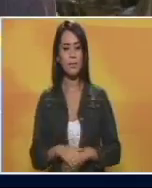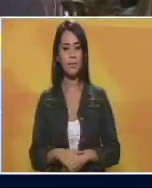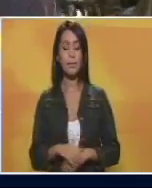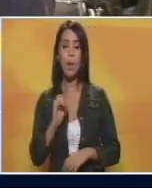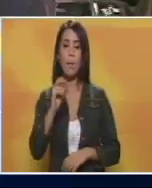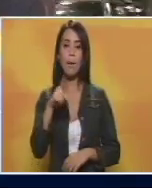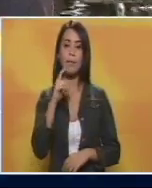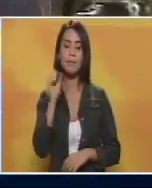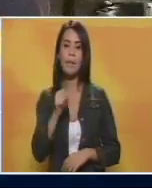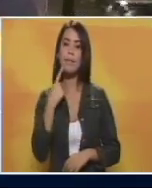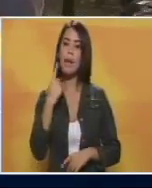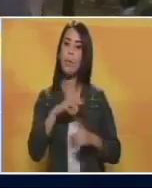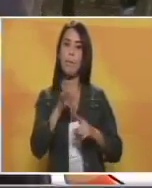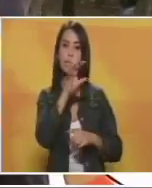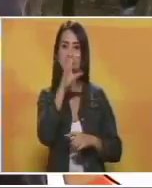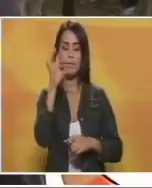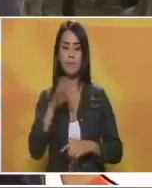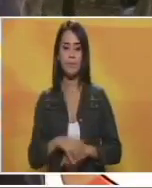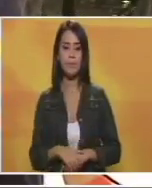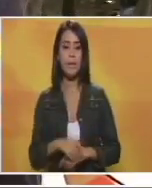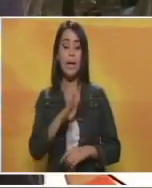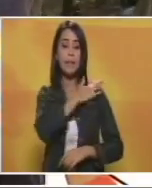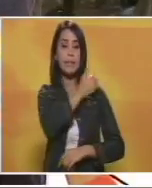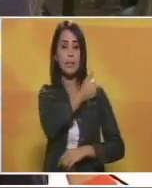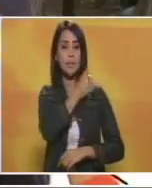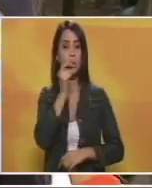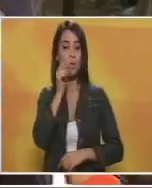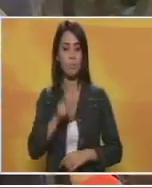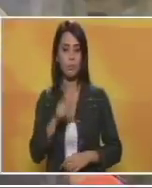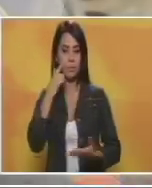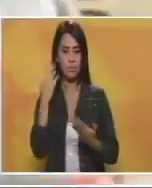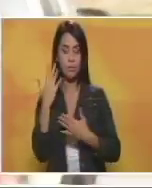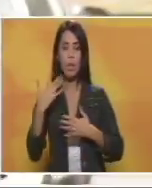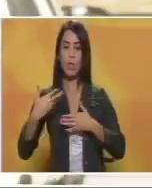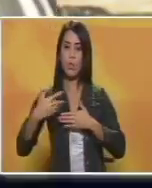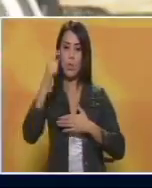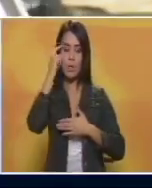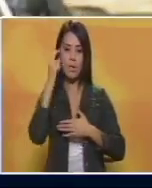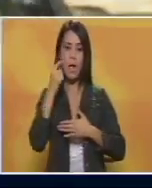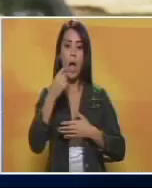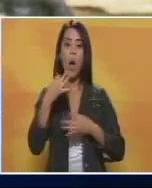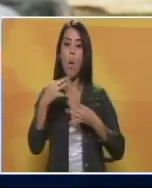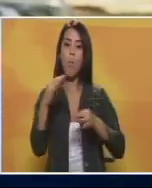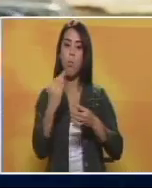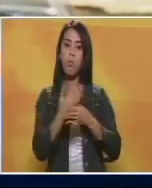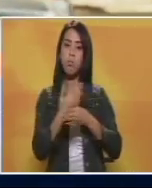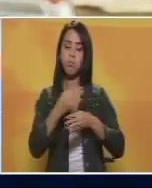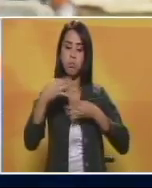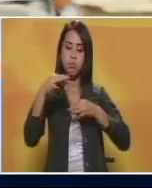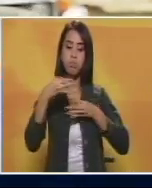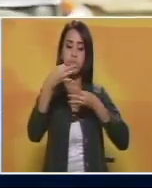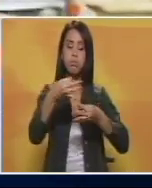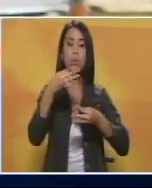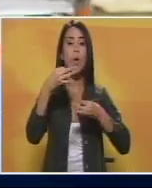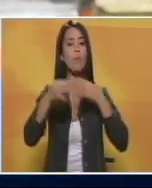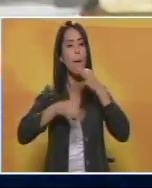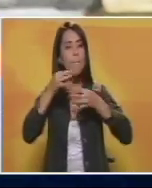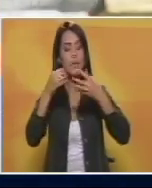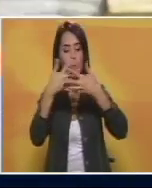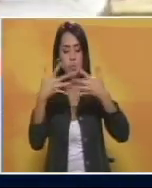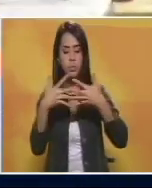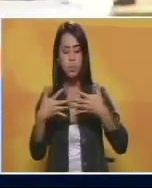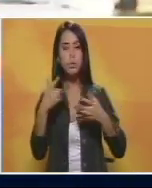de los países. El director de la ONG Ciudadanía en Acción dijo que en los próximos días entregará un documento donde explica en detalle la